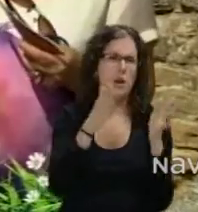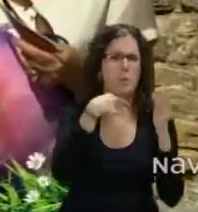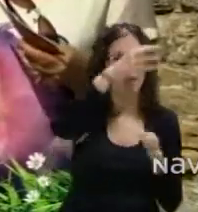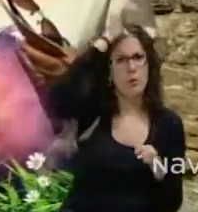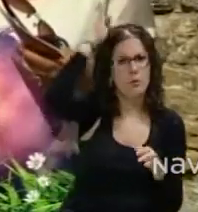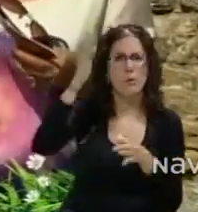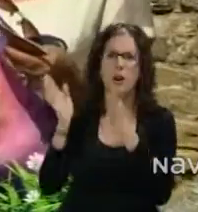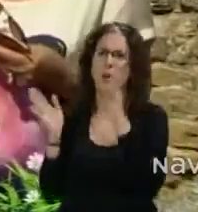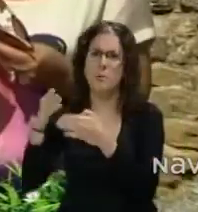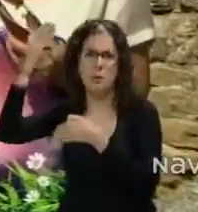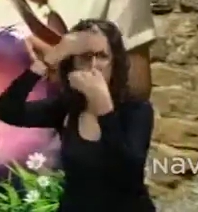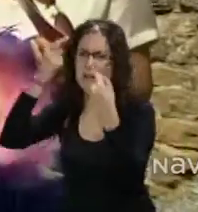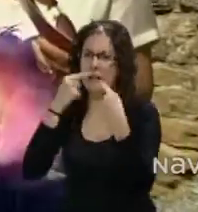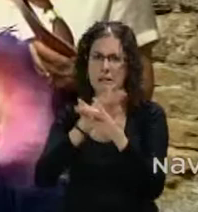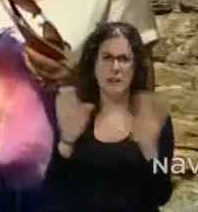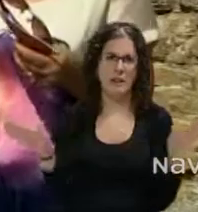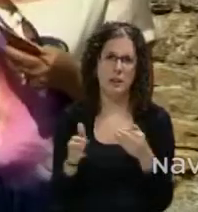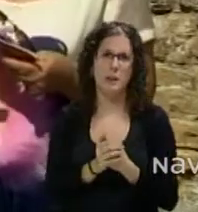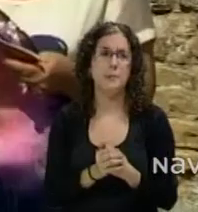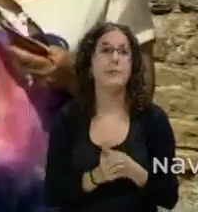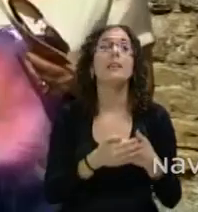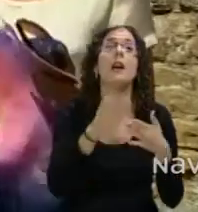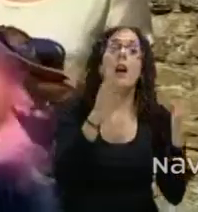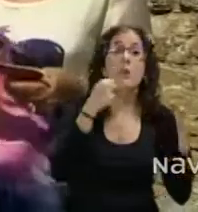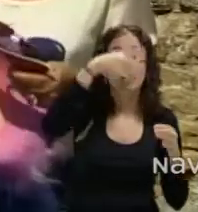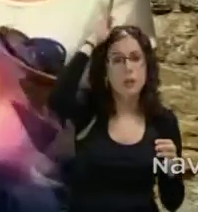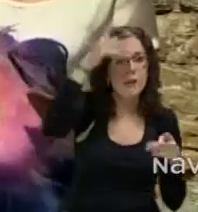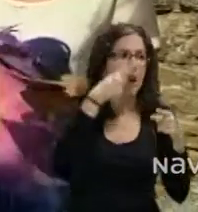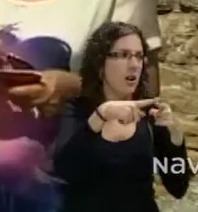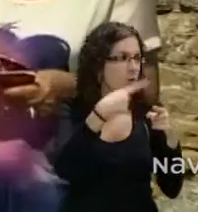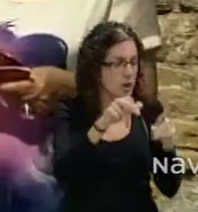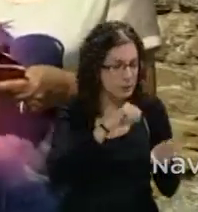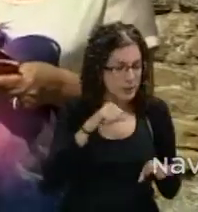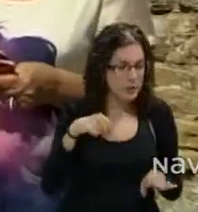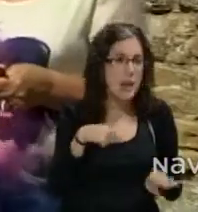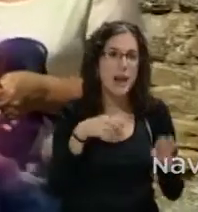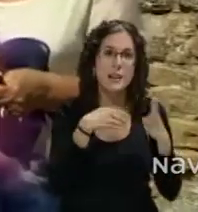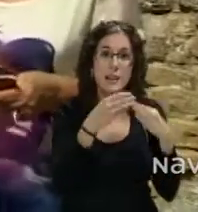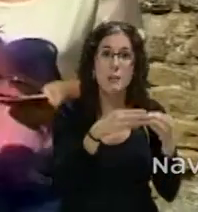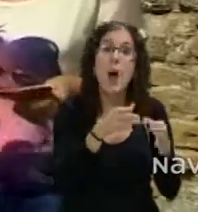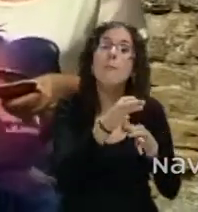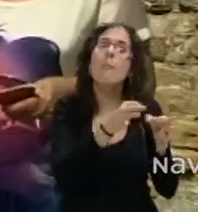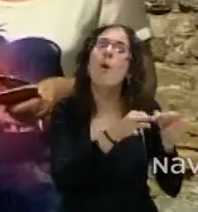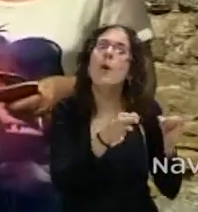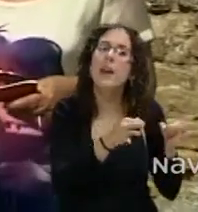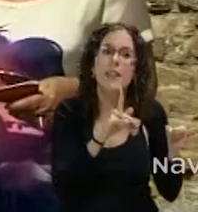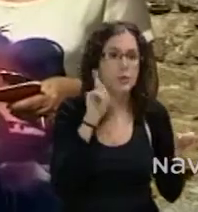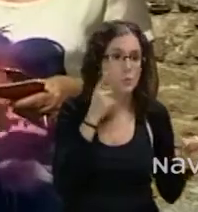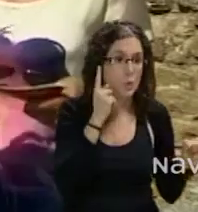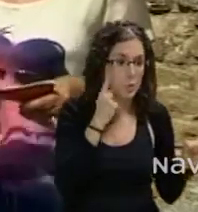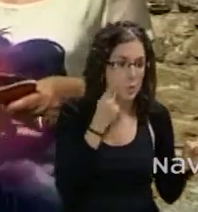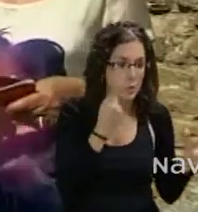luz mucho material, enseres personales, cerámica, monedas. En la etapa medieval apenas